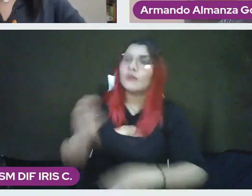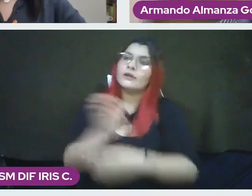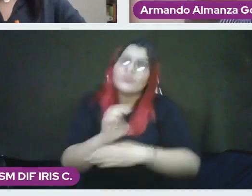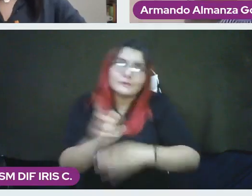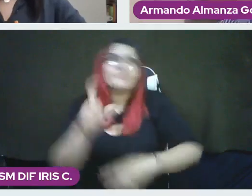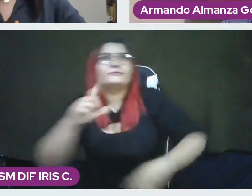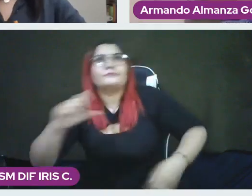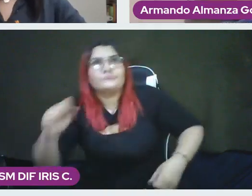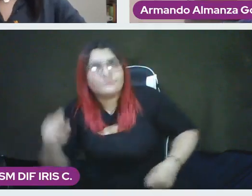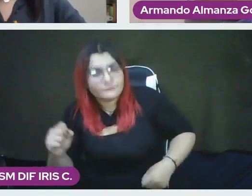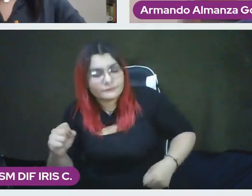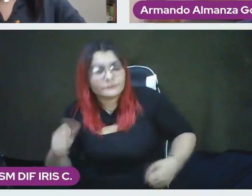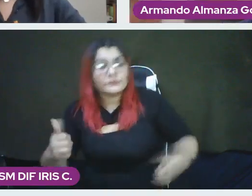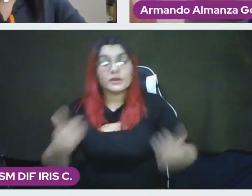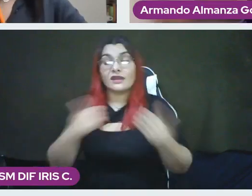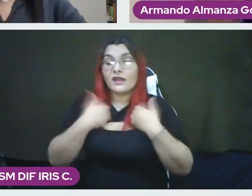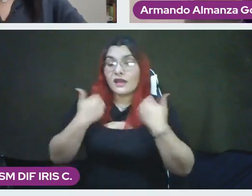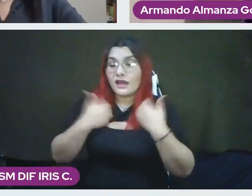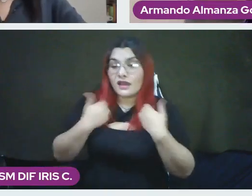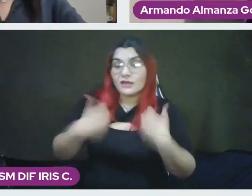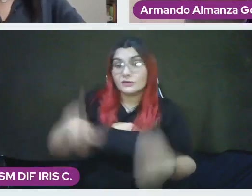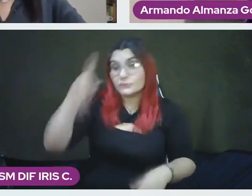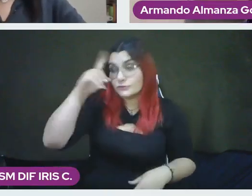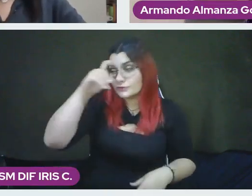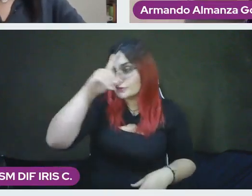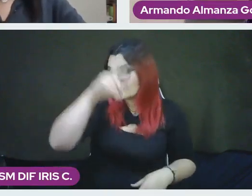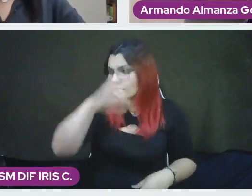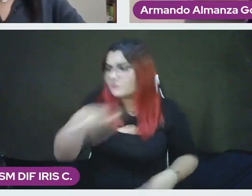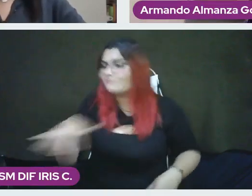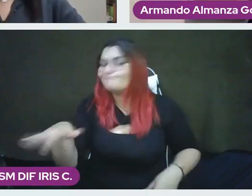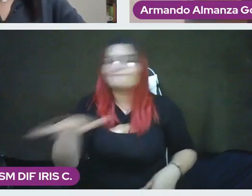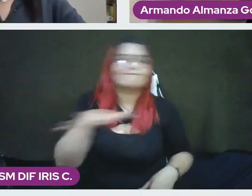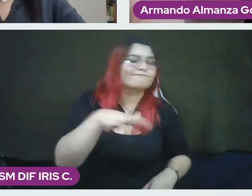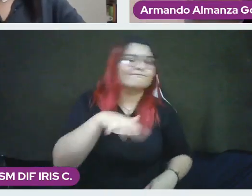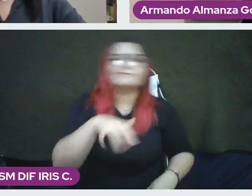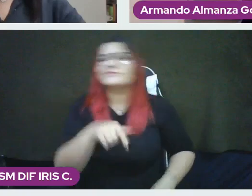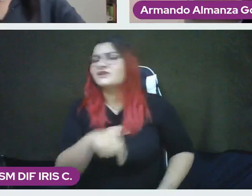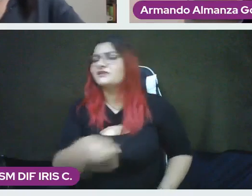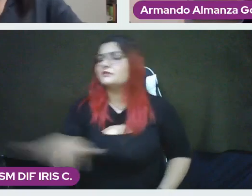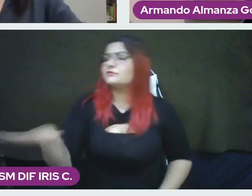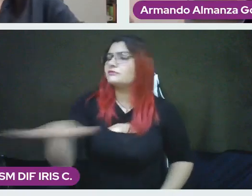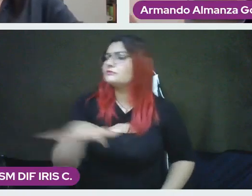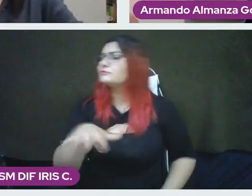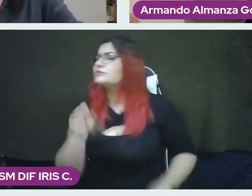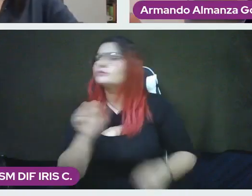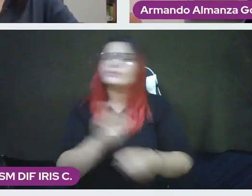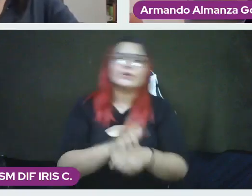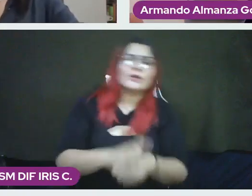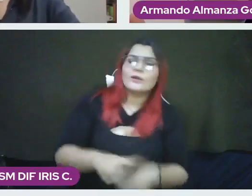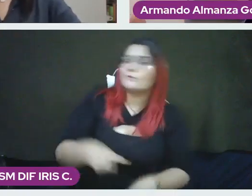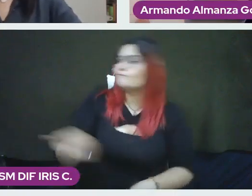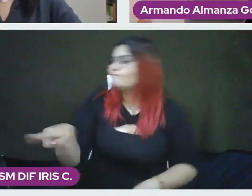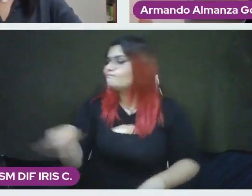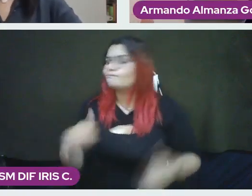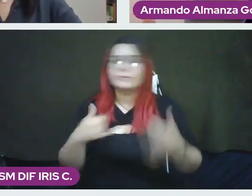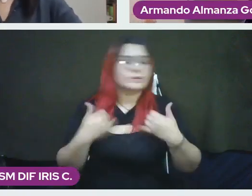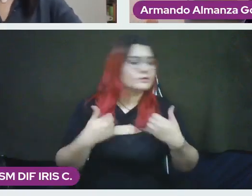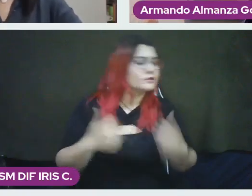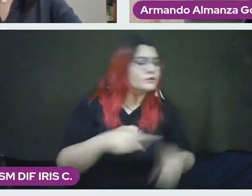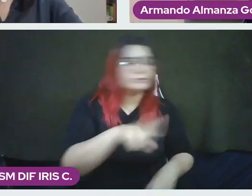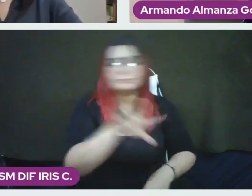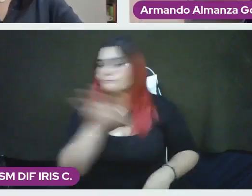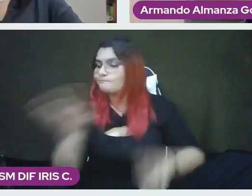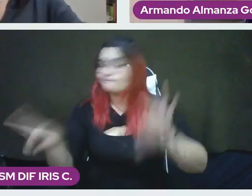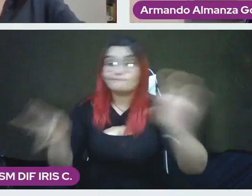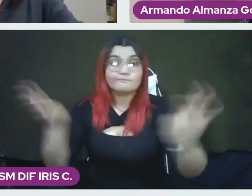pues va a buscar dónde colocarse e identificarse, ¿no?